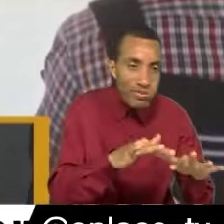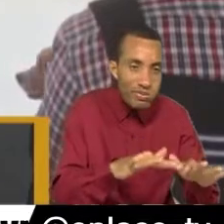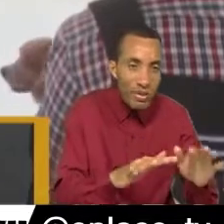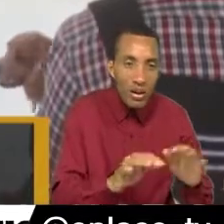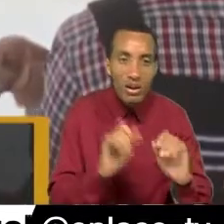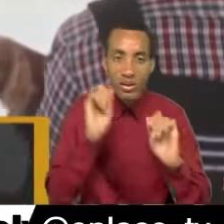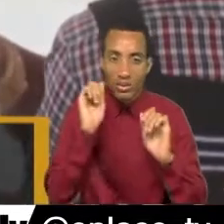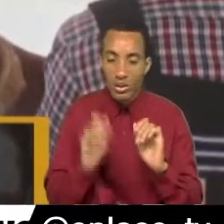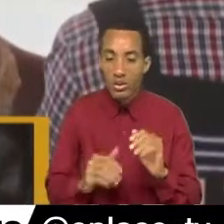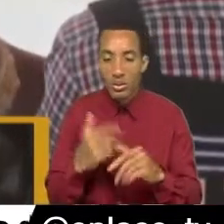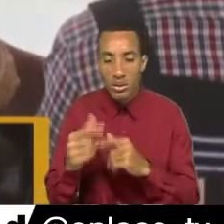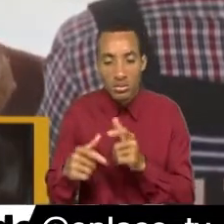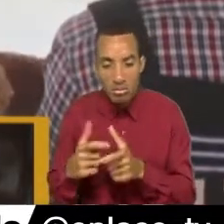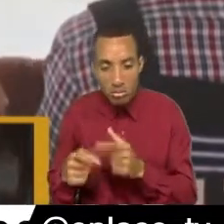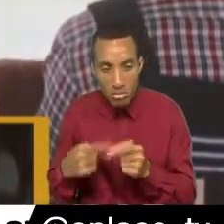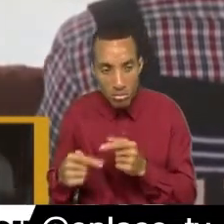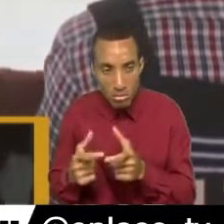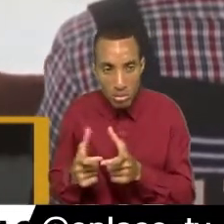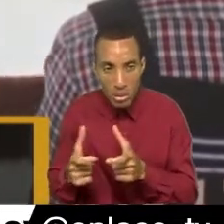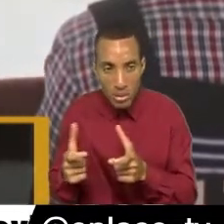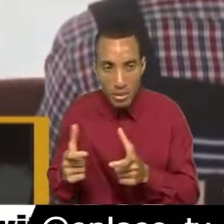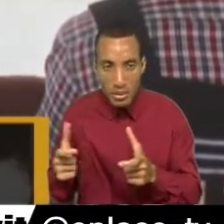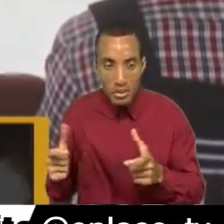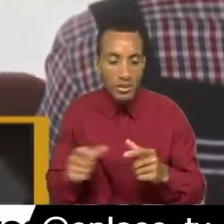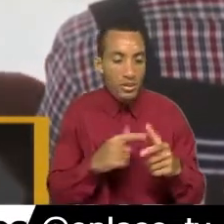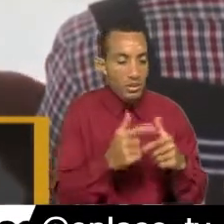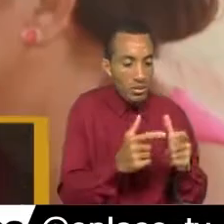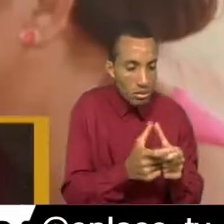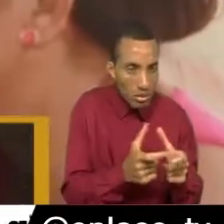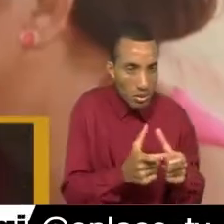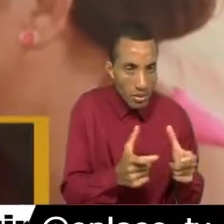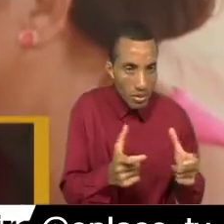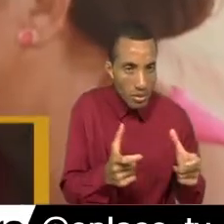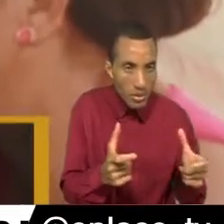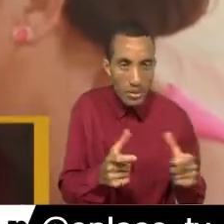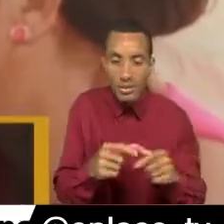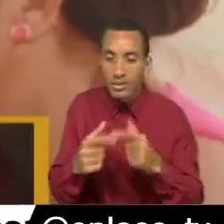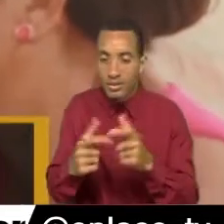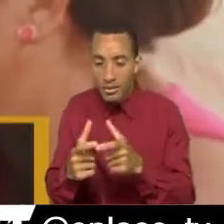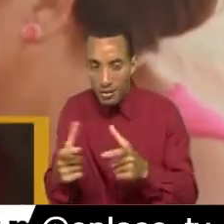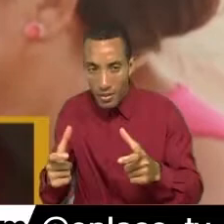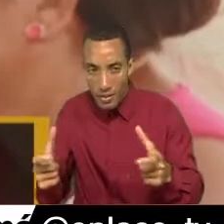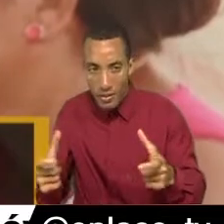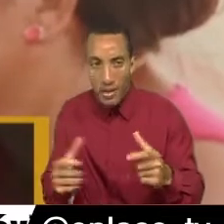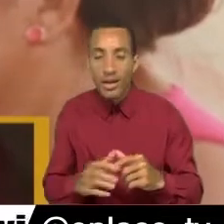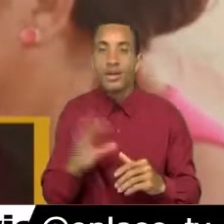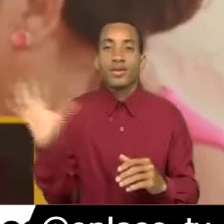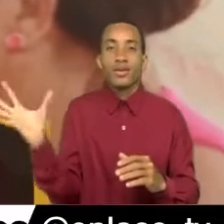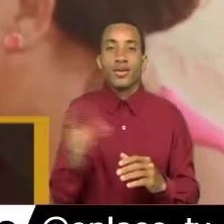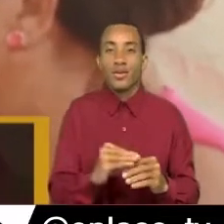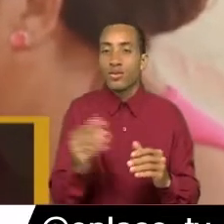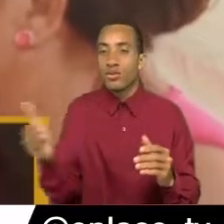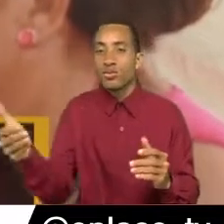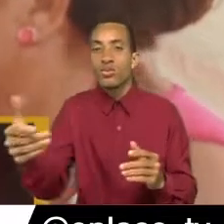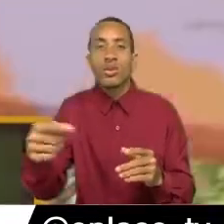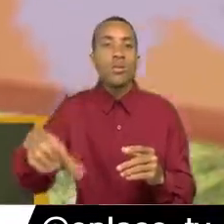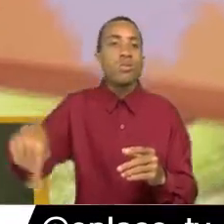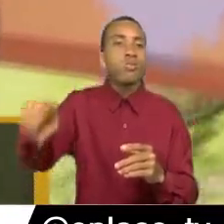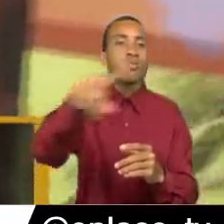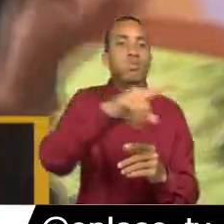sigan poblando hacia la parte de arriba y lo de la franja de protección y todo que tiene el